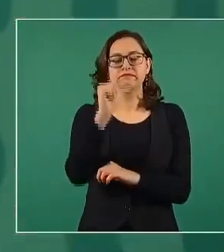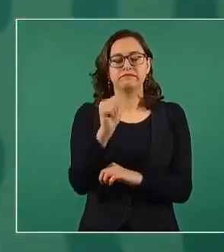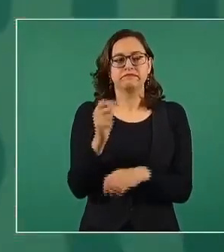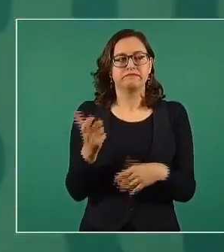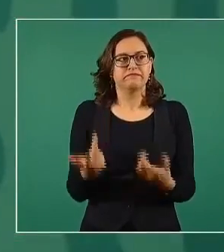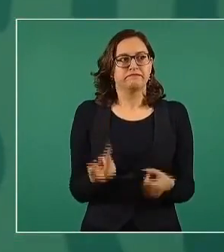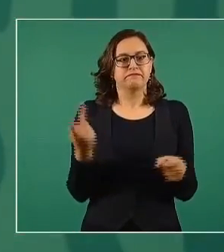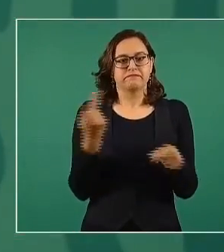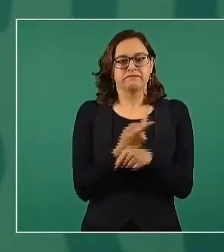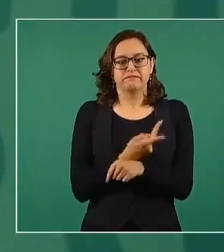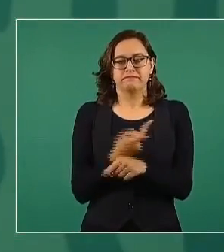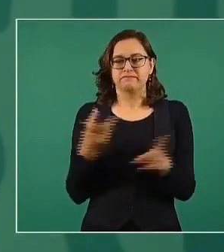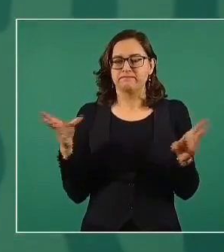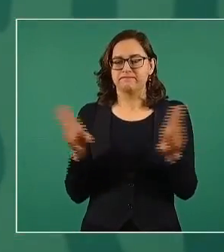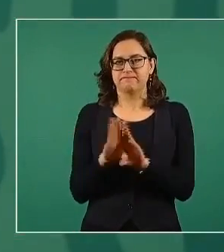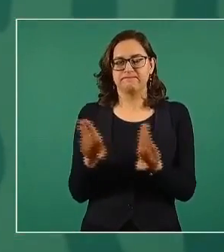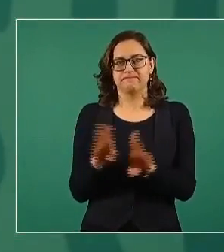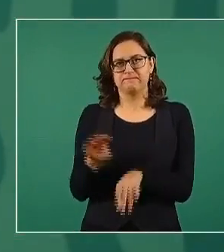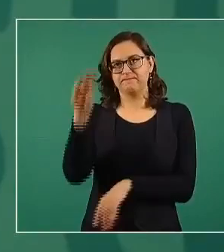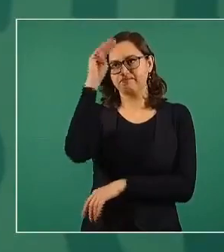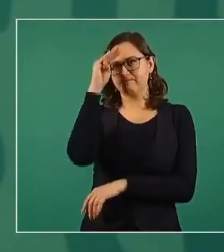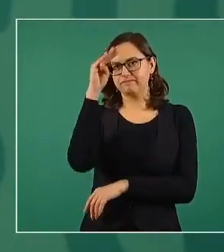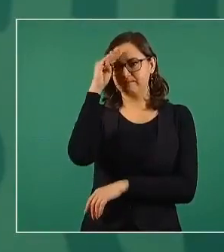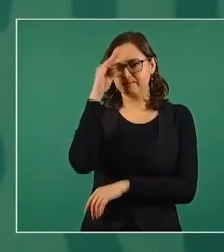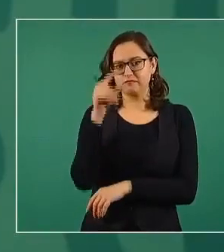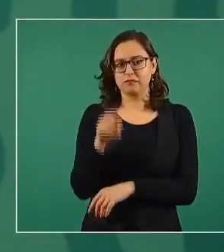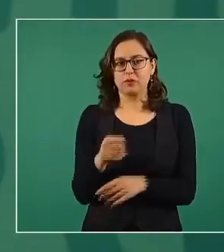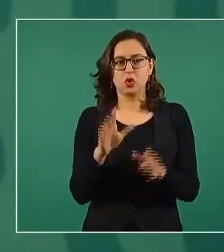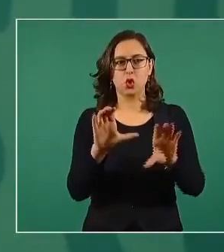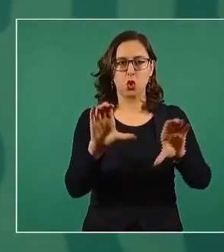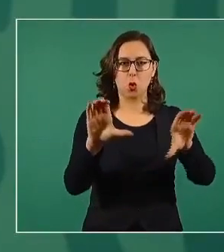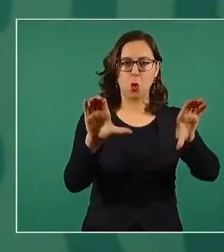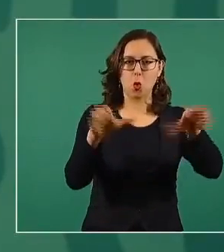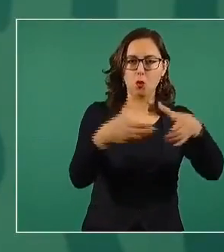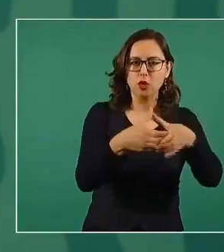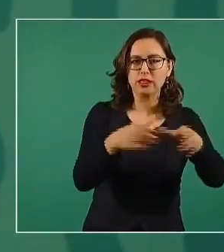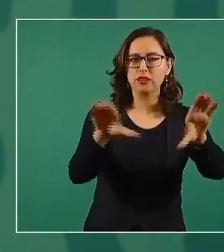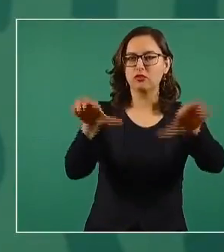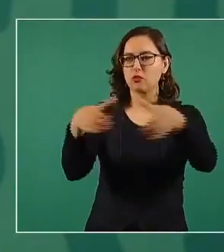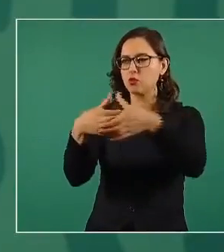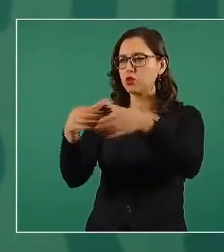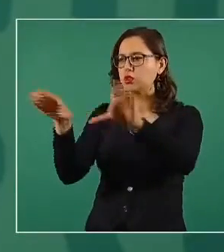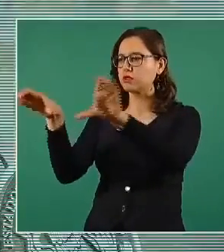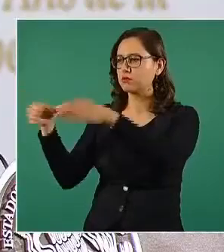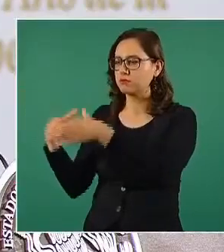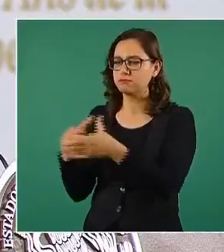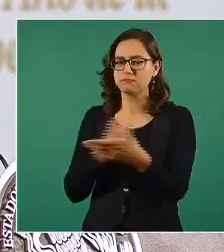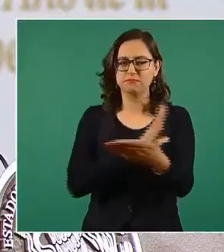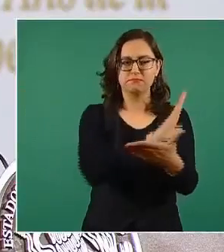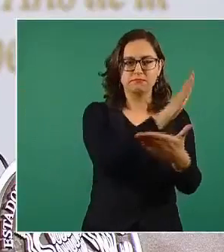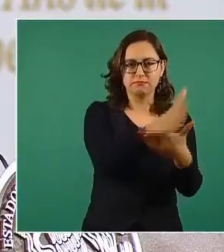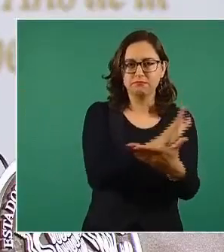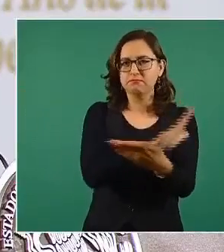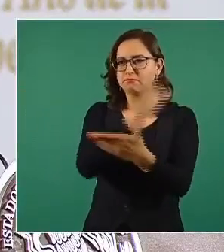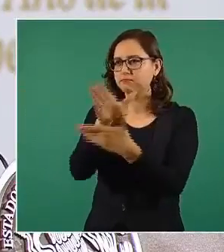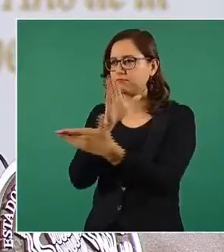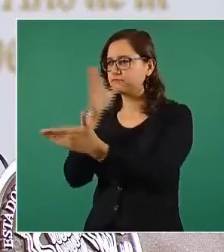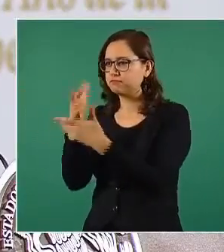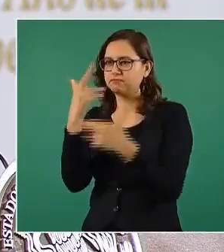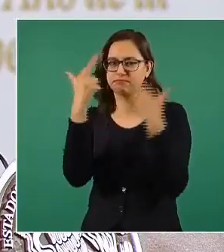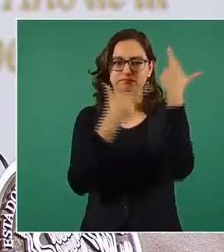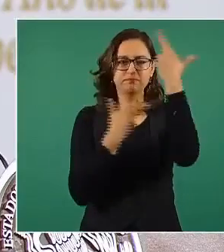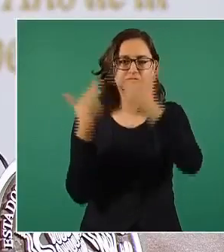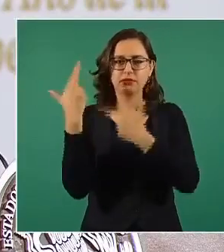más parecidas, comunidades educativas más parecidas a las de CONAFE. a